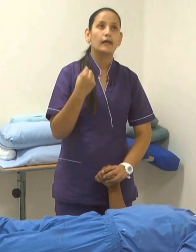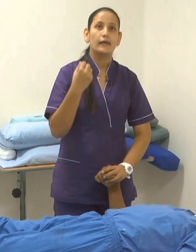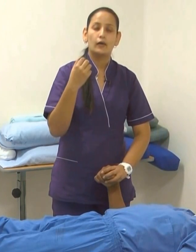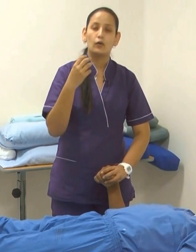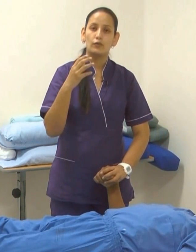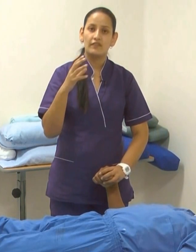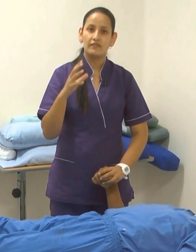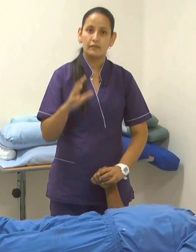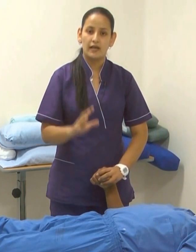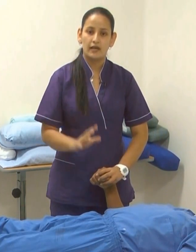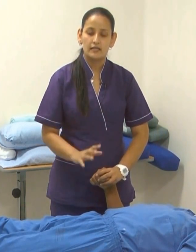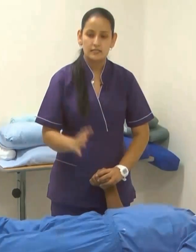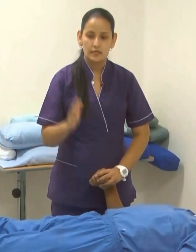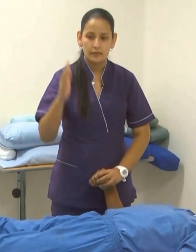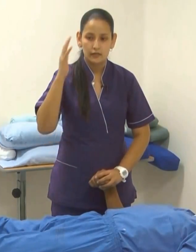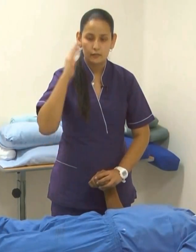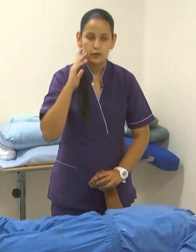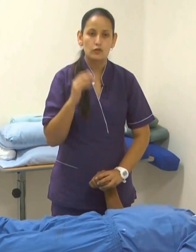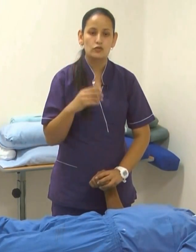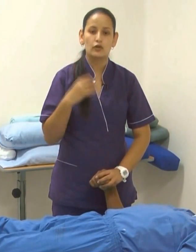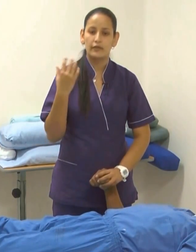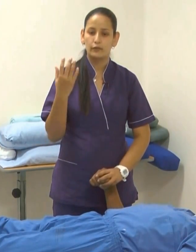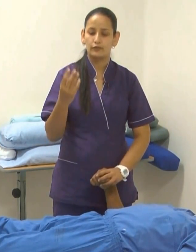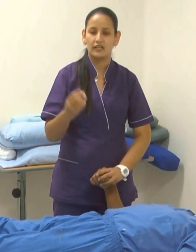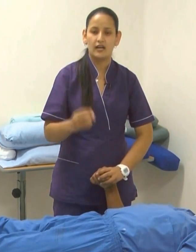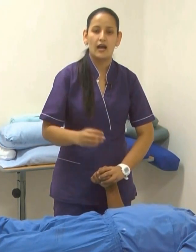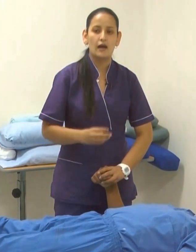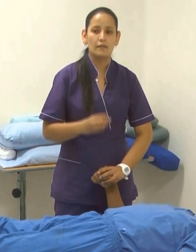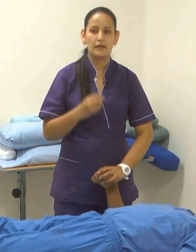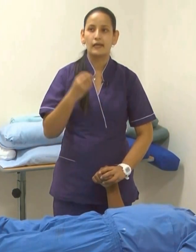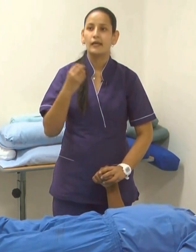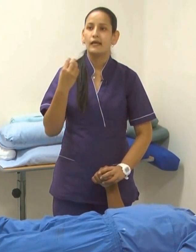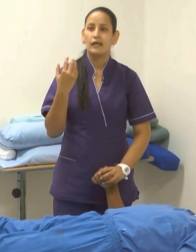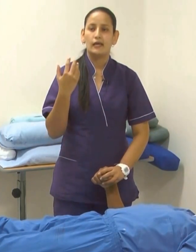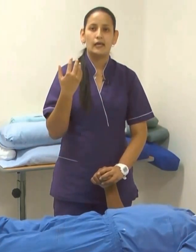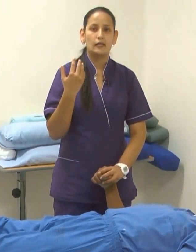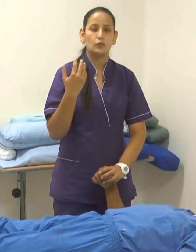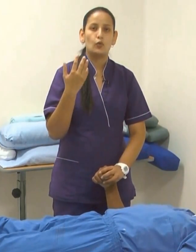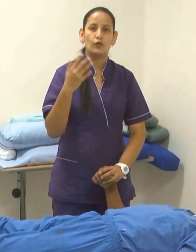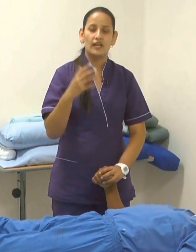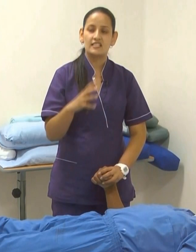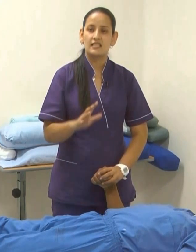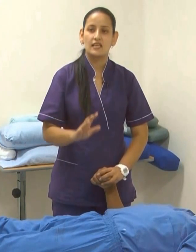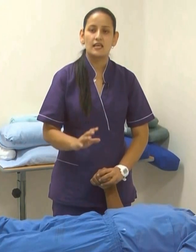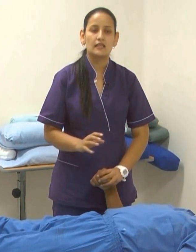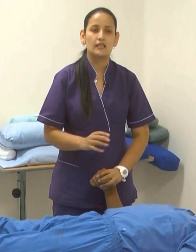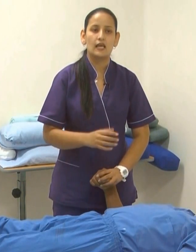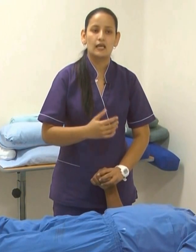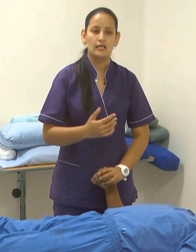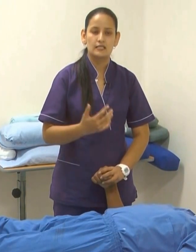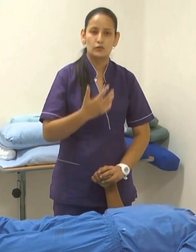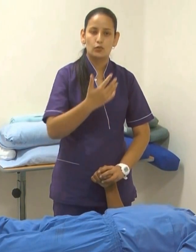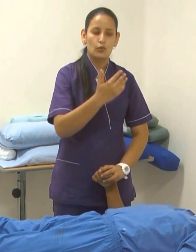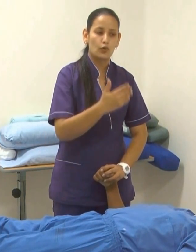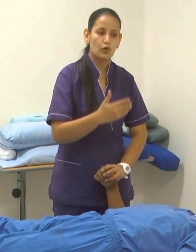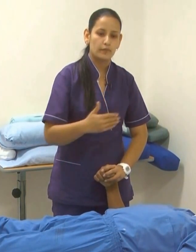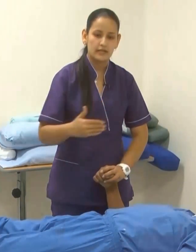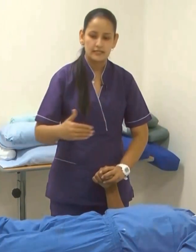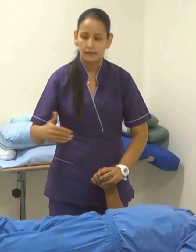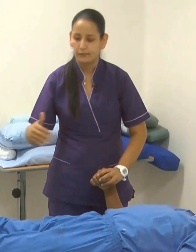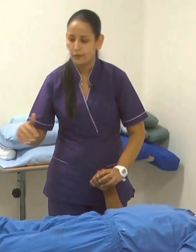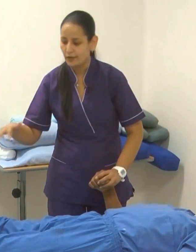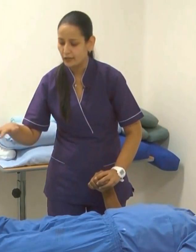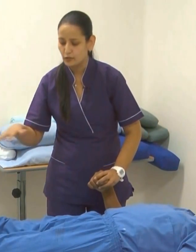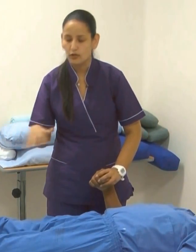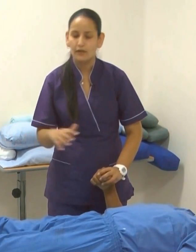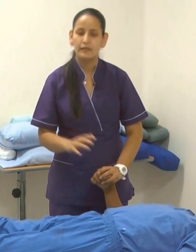está con una enfermedad del sistema nervioso, le dio un derrame, tuvo un accidente, tuvo un golpe